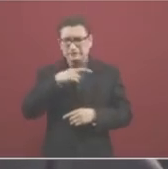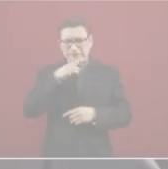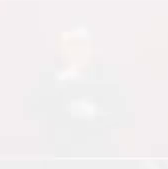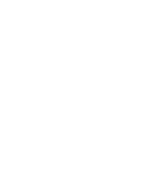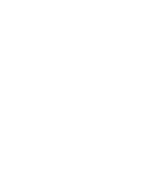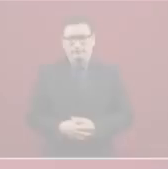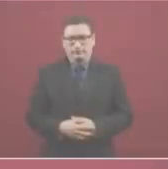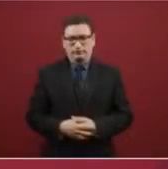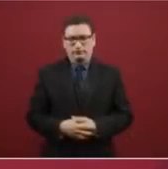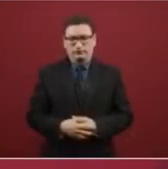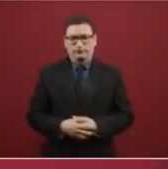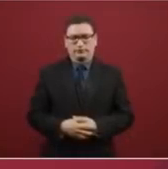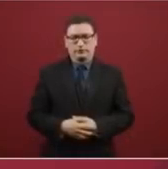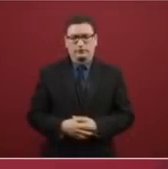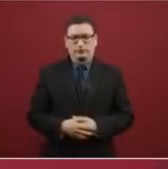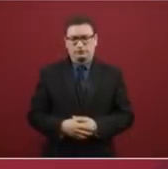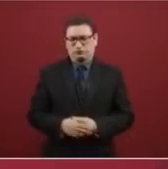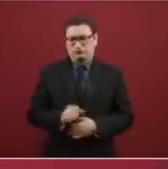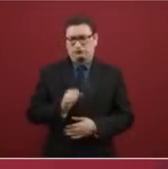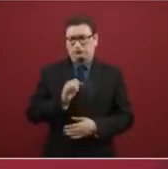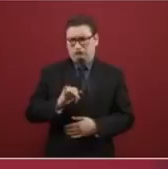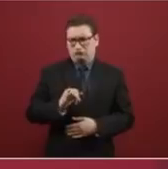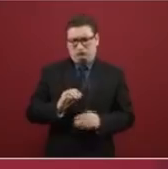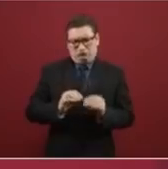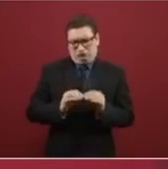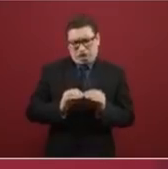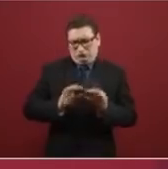hace 4 años. Tenemos que